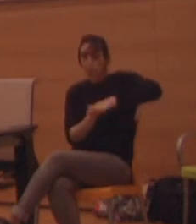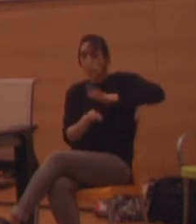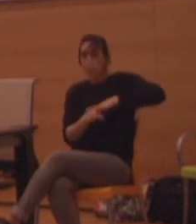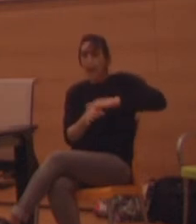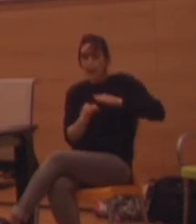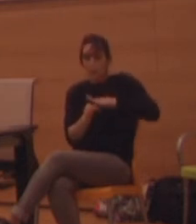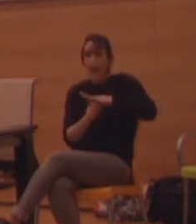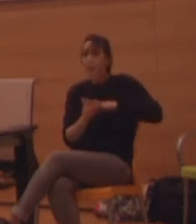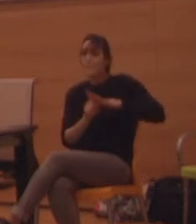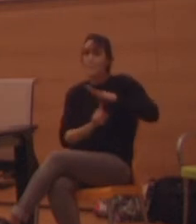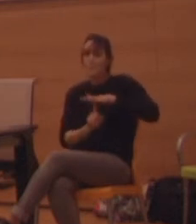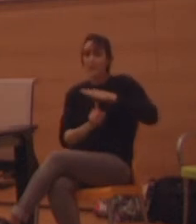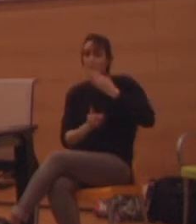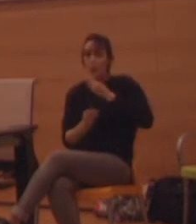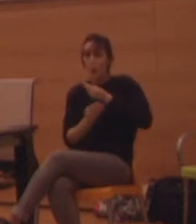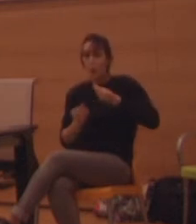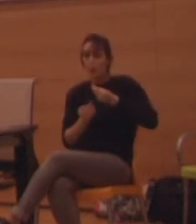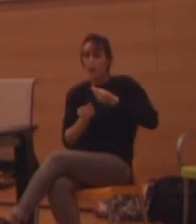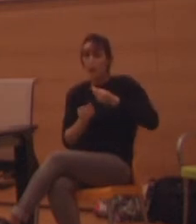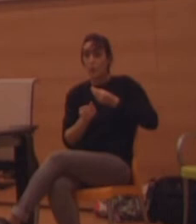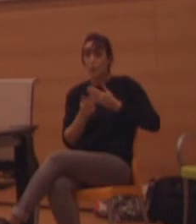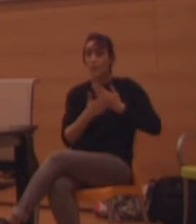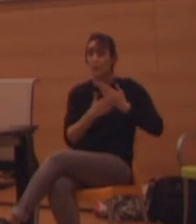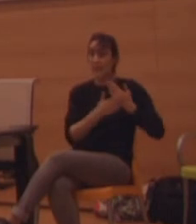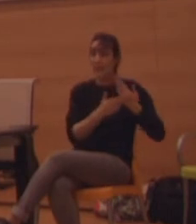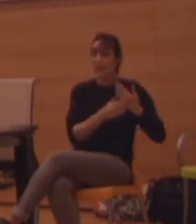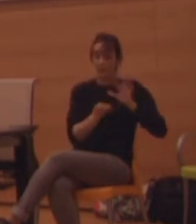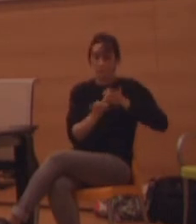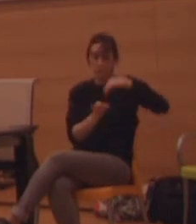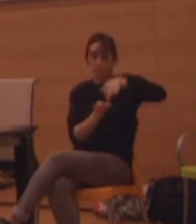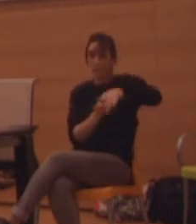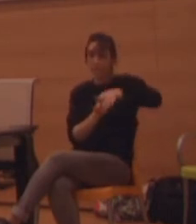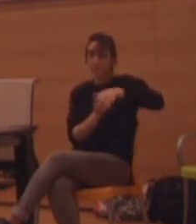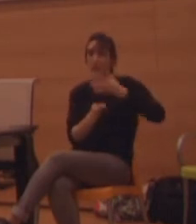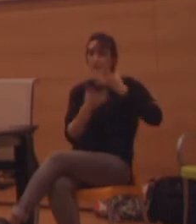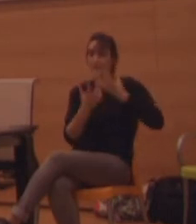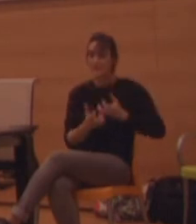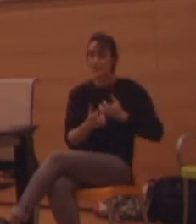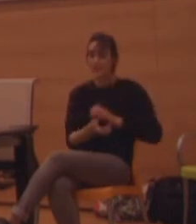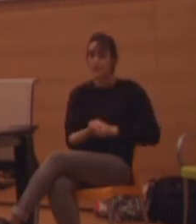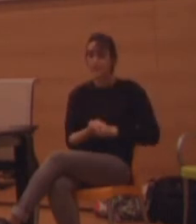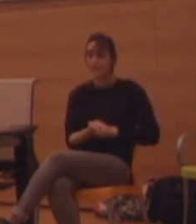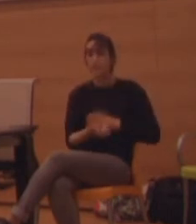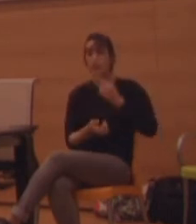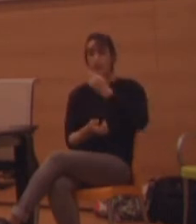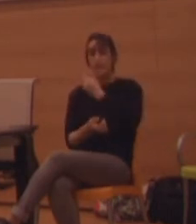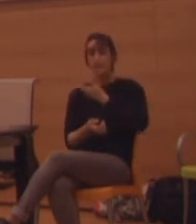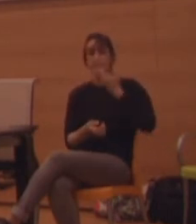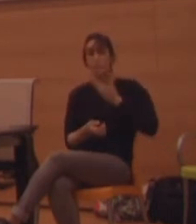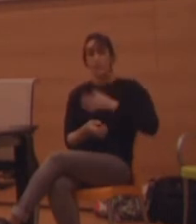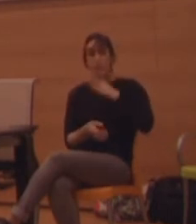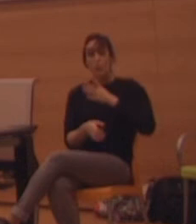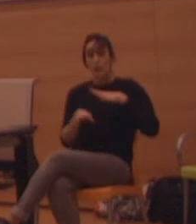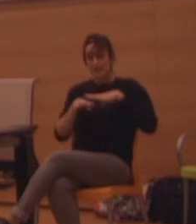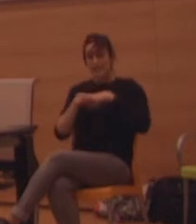días veis esa lesión que cerró completamente, ¿no? La limpieza siempre es importante porque se libera gran cantidad de material